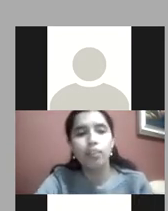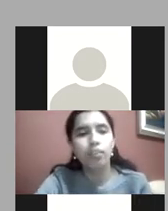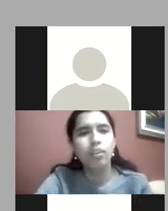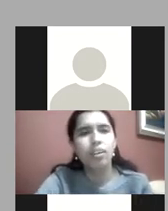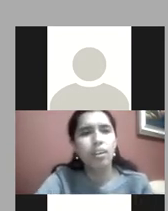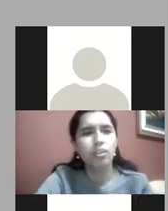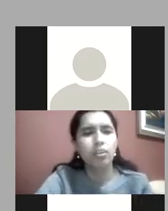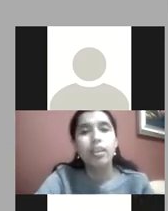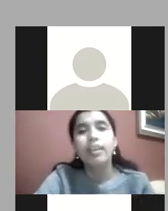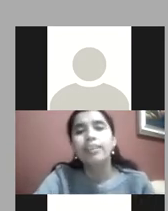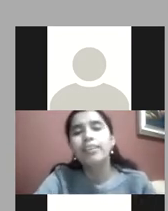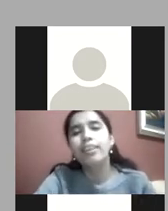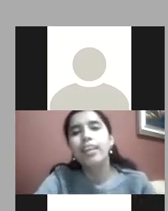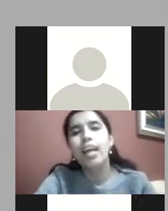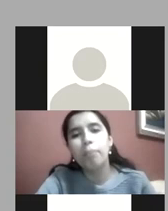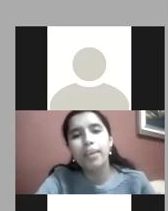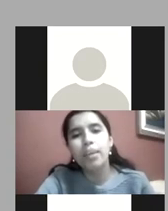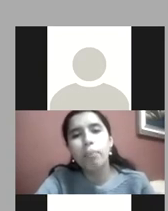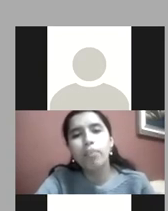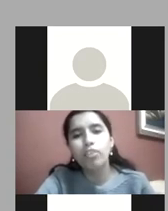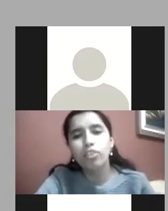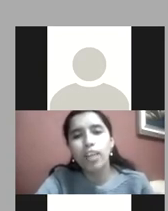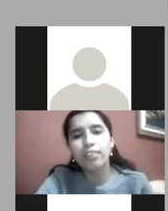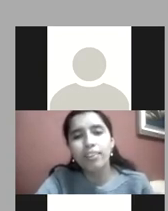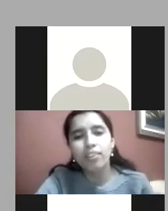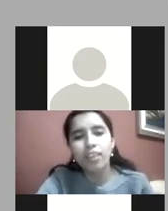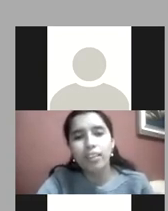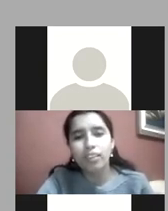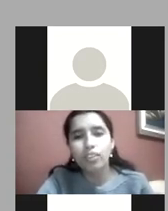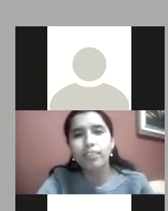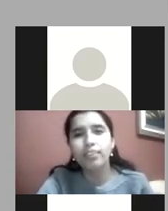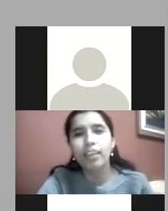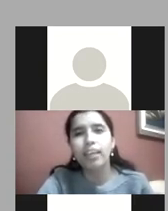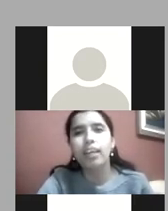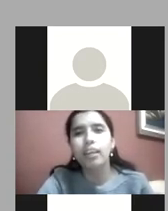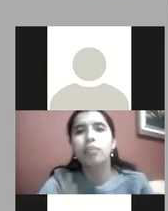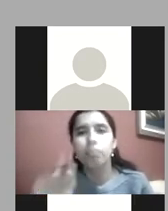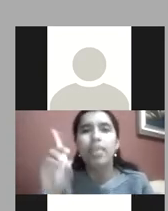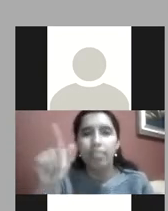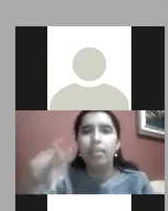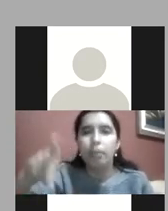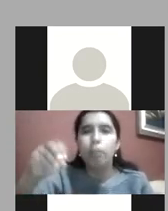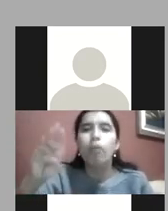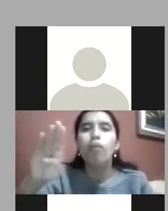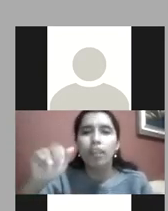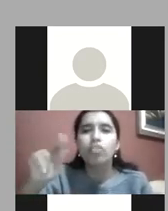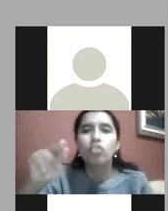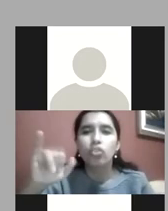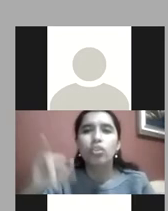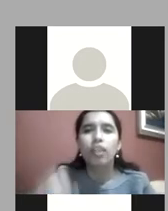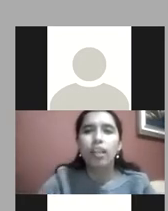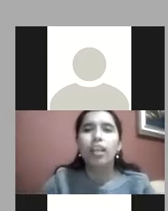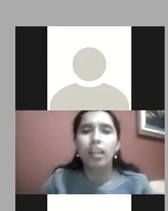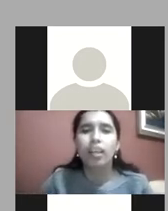Licenciado. Sí. La media poblacional, dice Débora, ¿de dónde la saca? Ok,